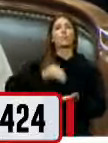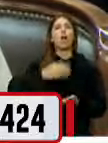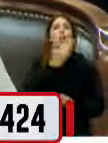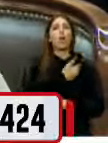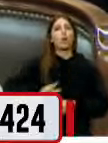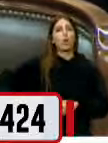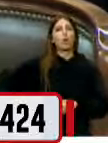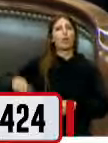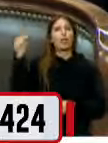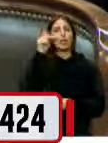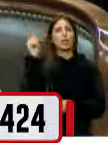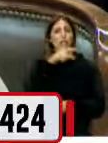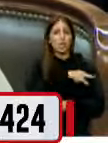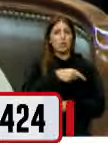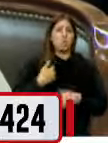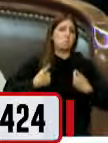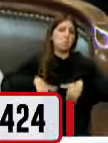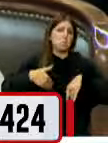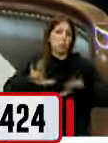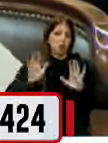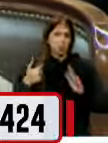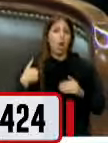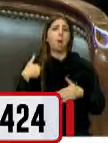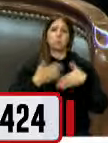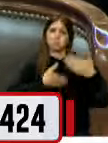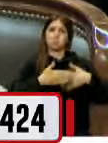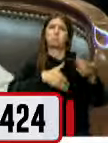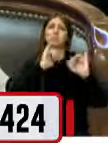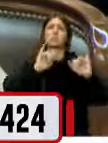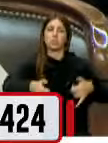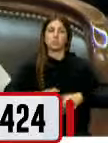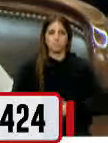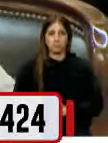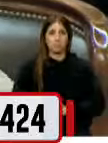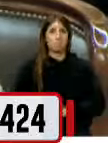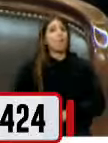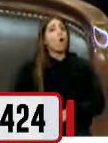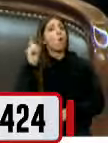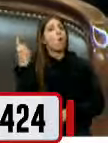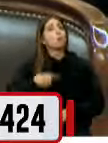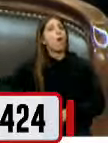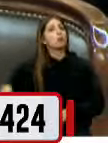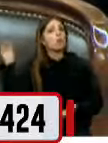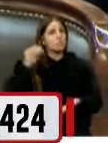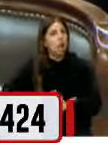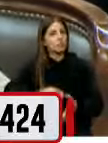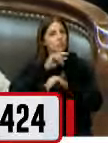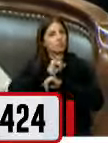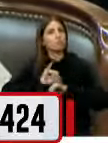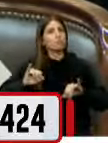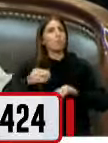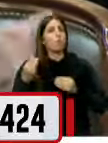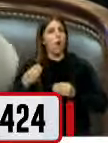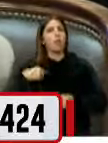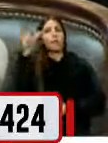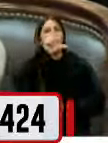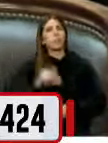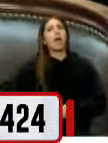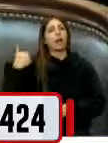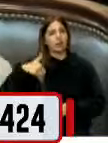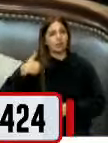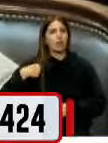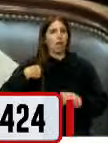donde la inflación sigue y se quiere sacar un beneficio que por lo menos hacía que una gran parte de nuestra población pudiera acceder a la salud y que ahora no lo